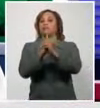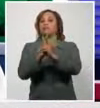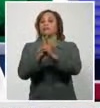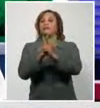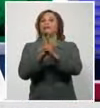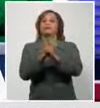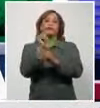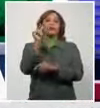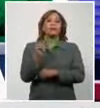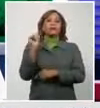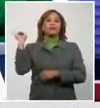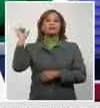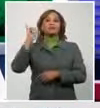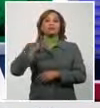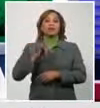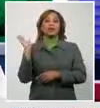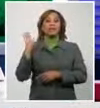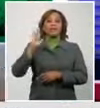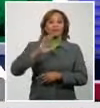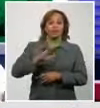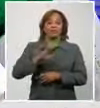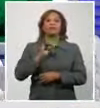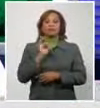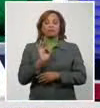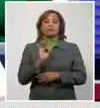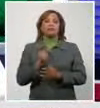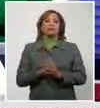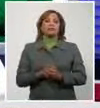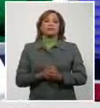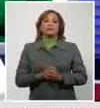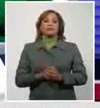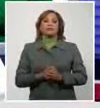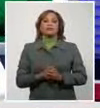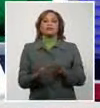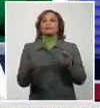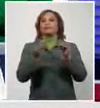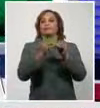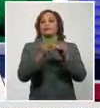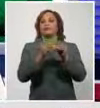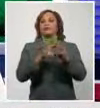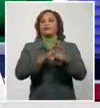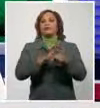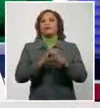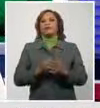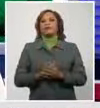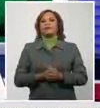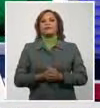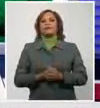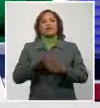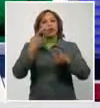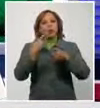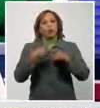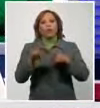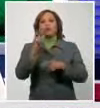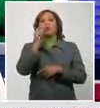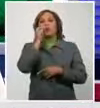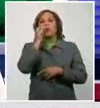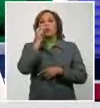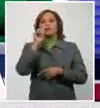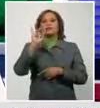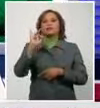que vino del exterior, en este caso. Un ciudadano cubano de 76 años